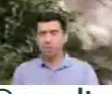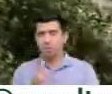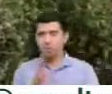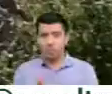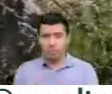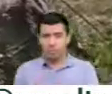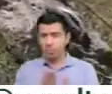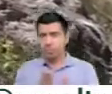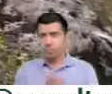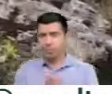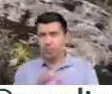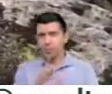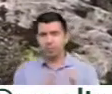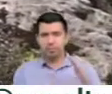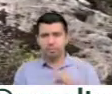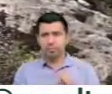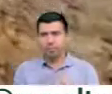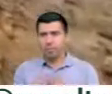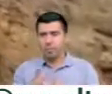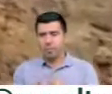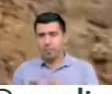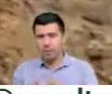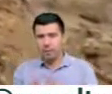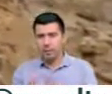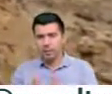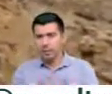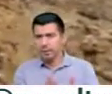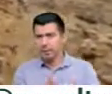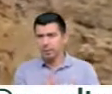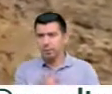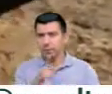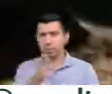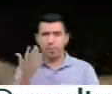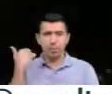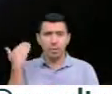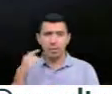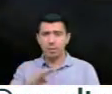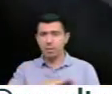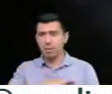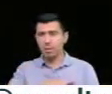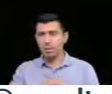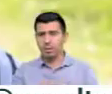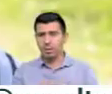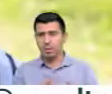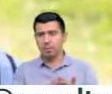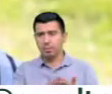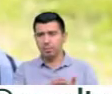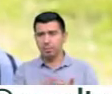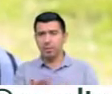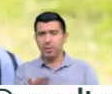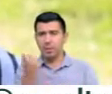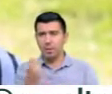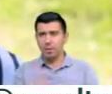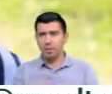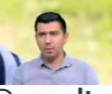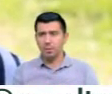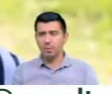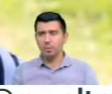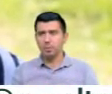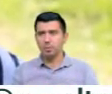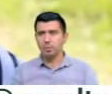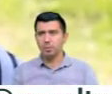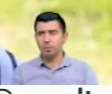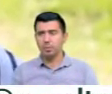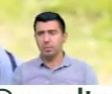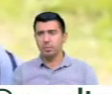presenta obstrucciones en algunos tramos por obras realizadas en la pasada administración. Pero sí está abierta por el... es un candidato